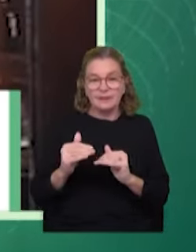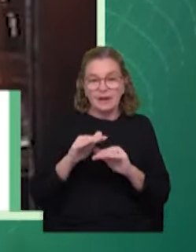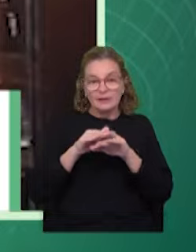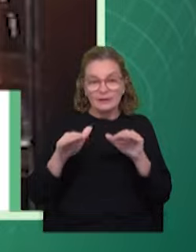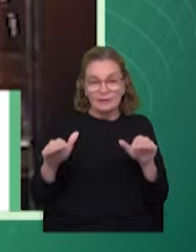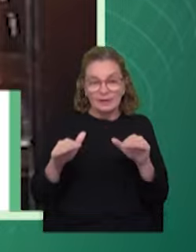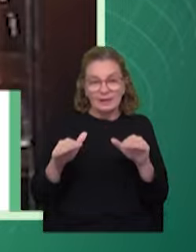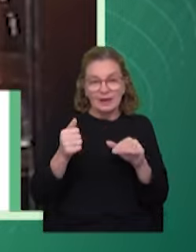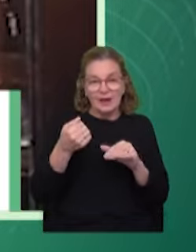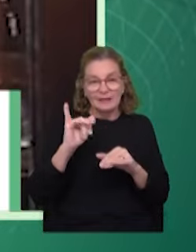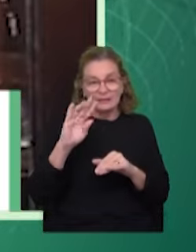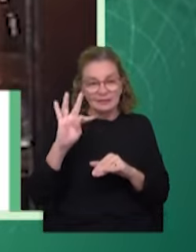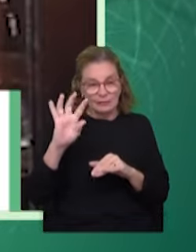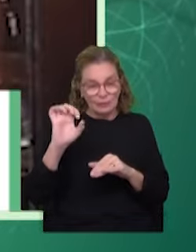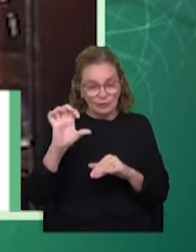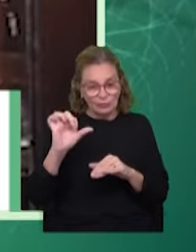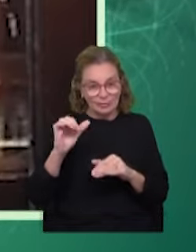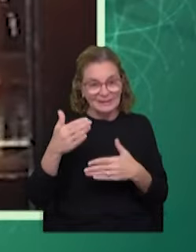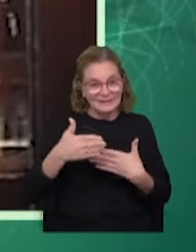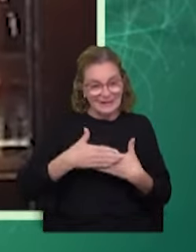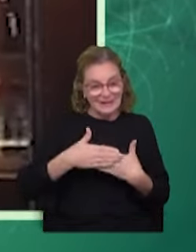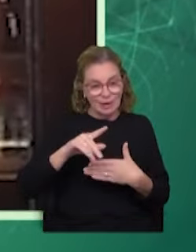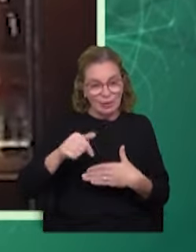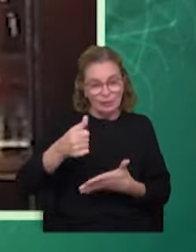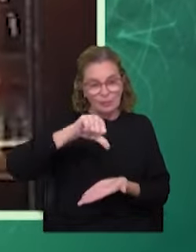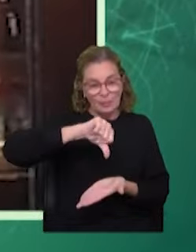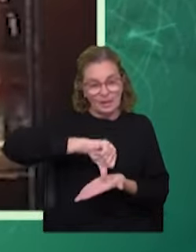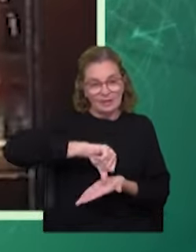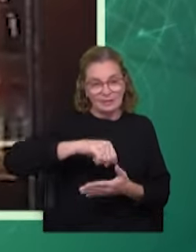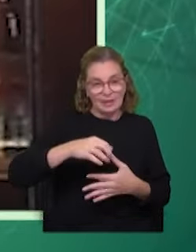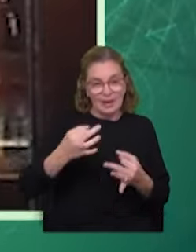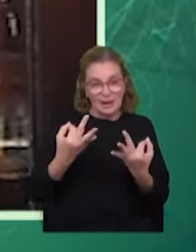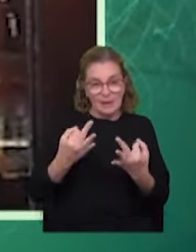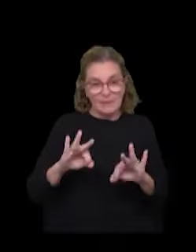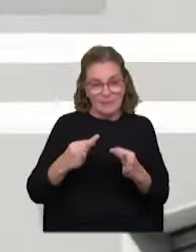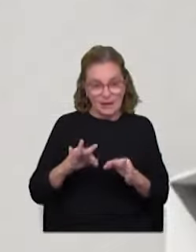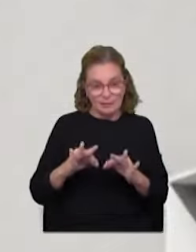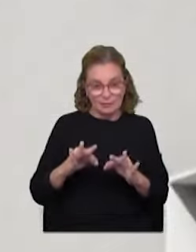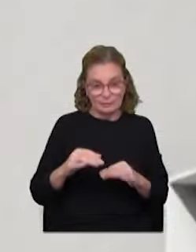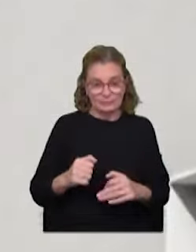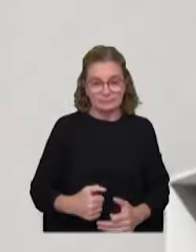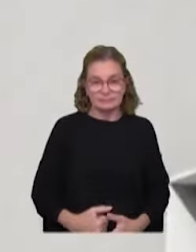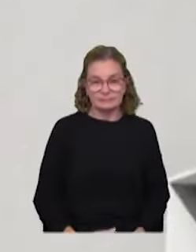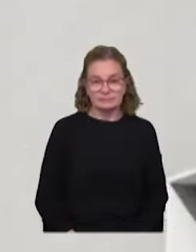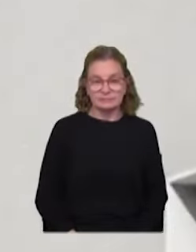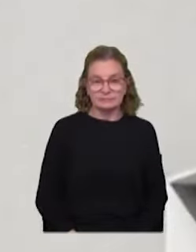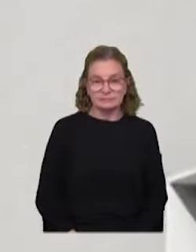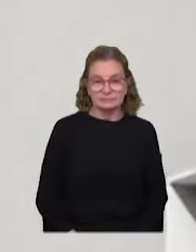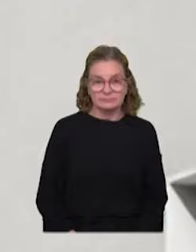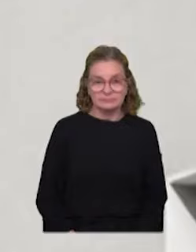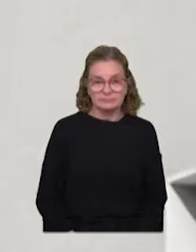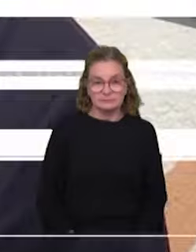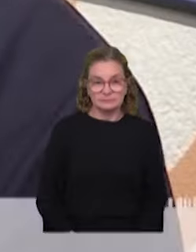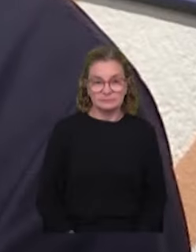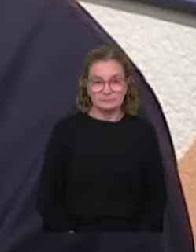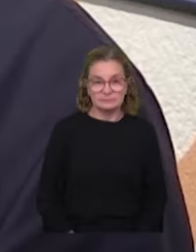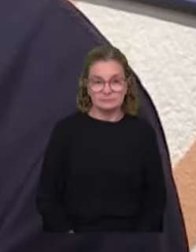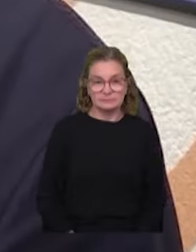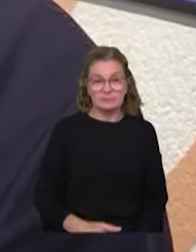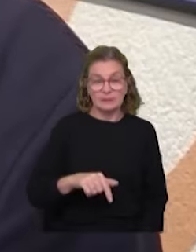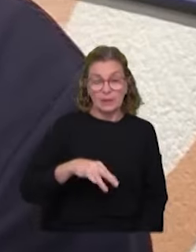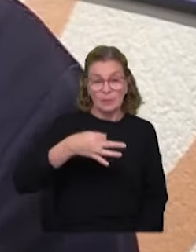lavado de activos que tienen en la región los países que son nuestros hermanos y nuestros vecinos en esta